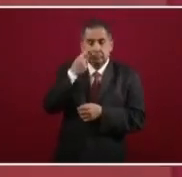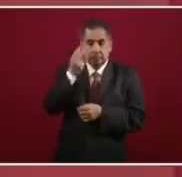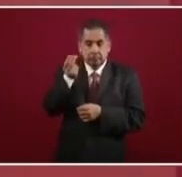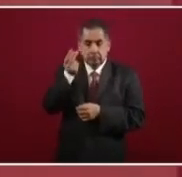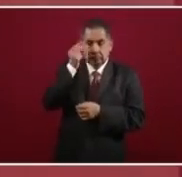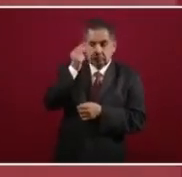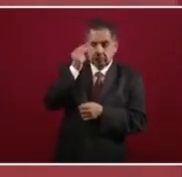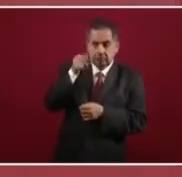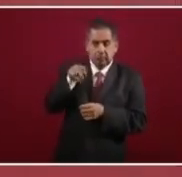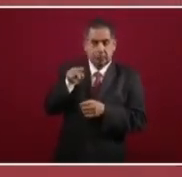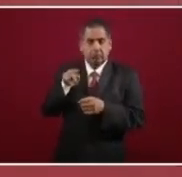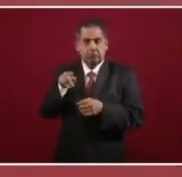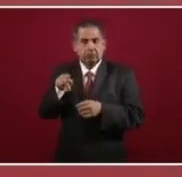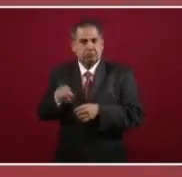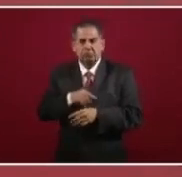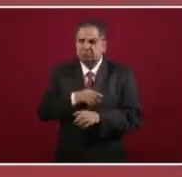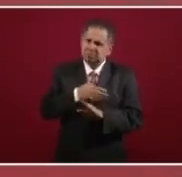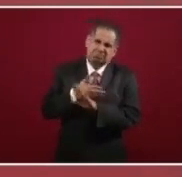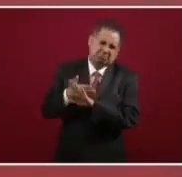y así